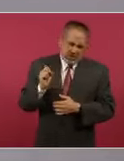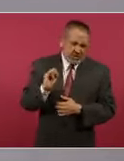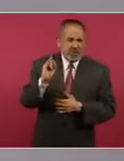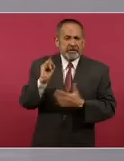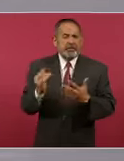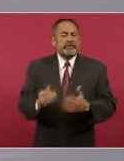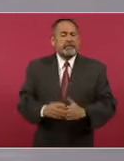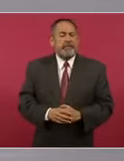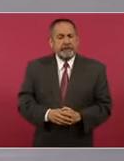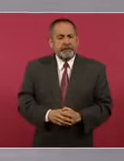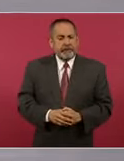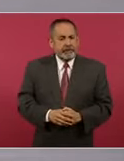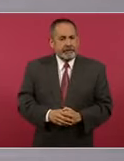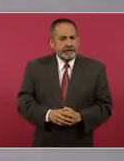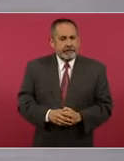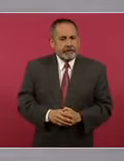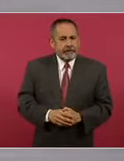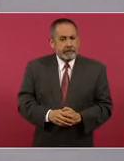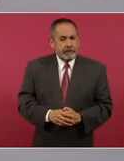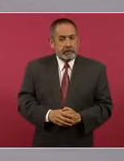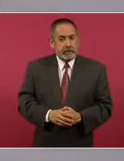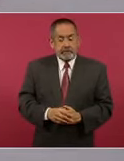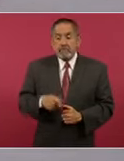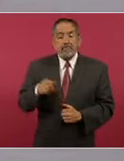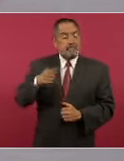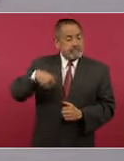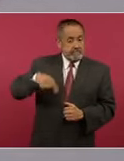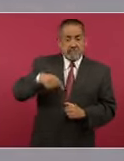gubernamental. La organización